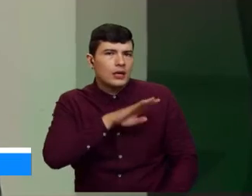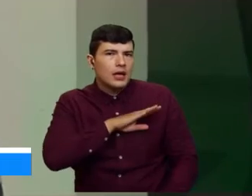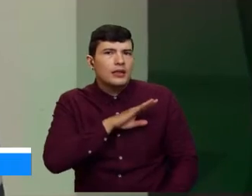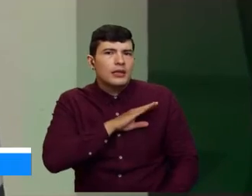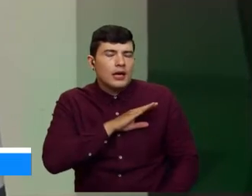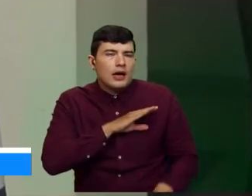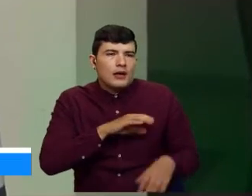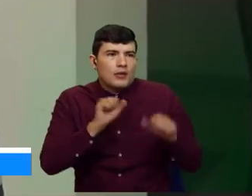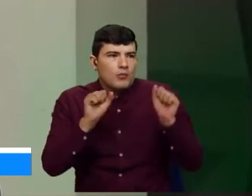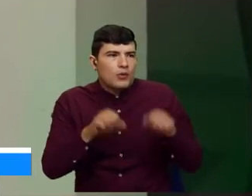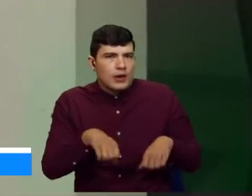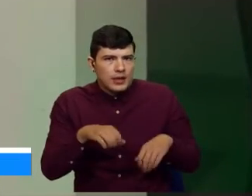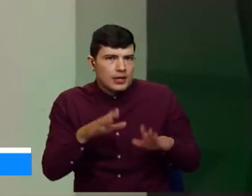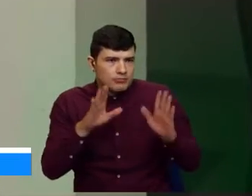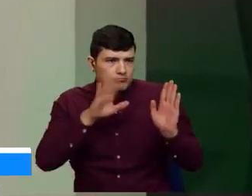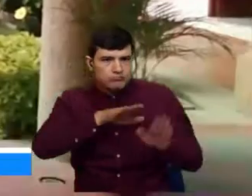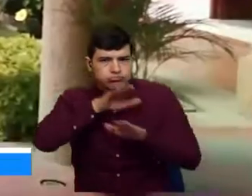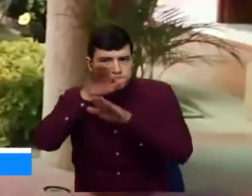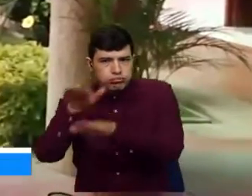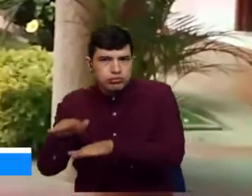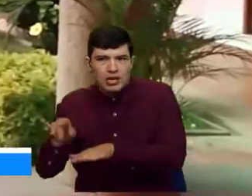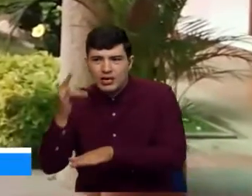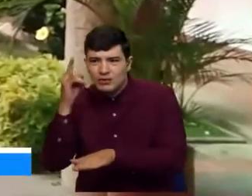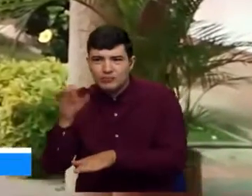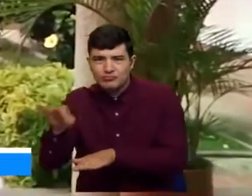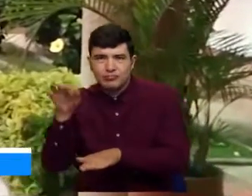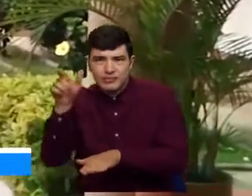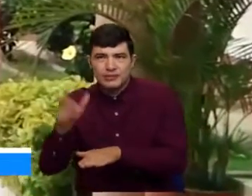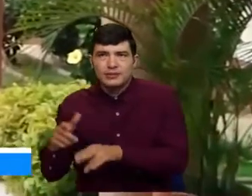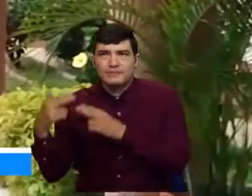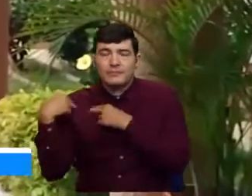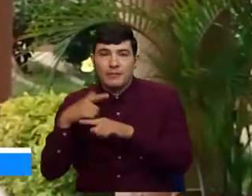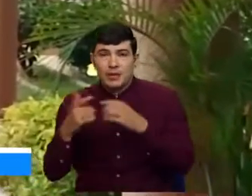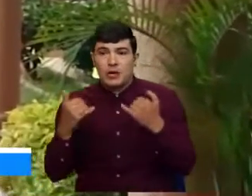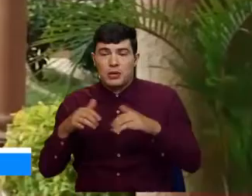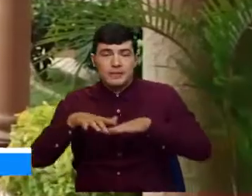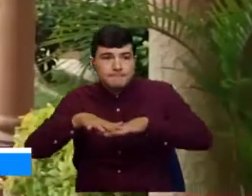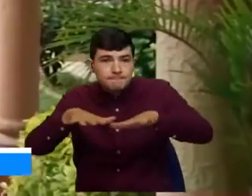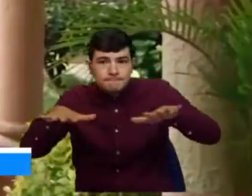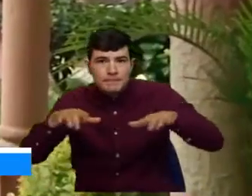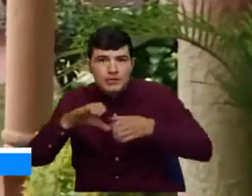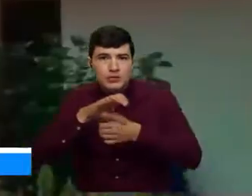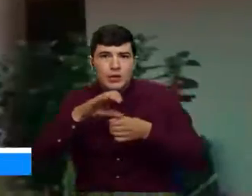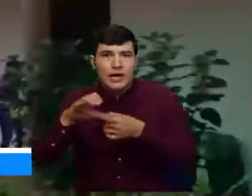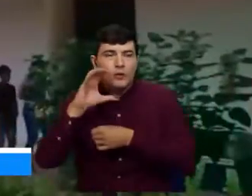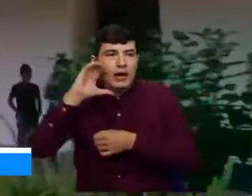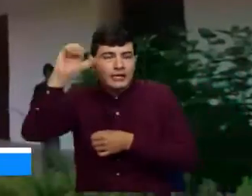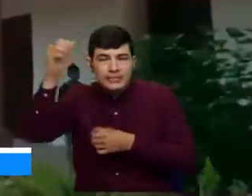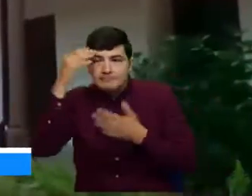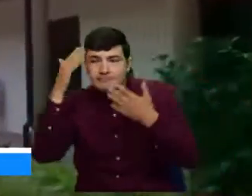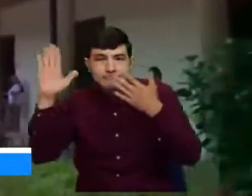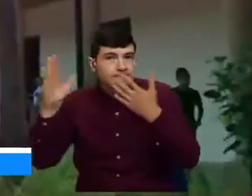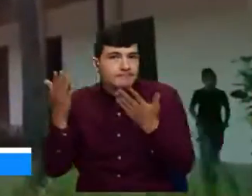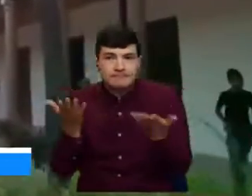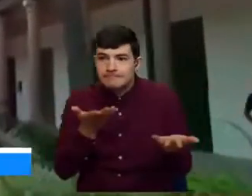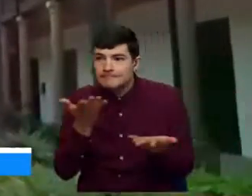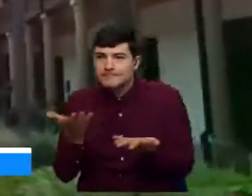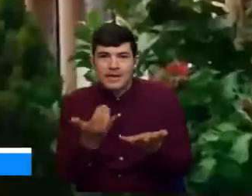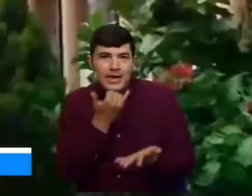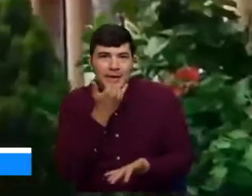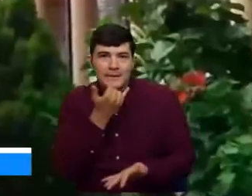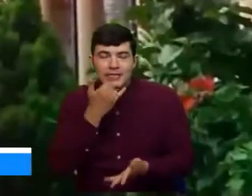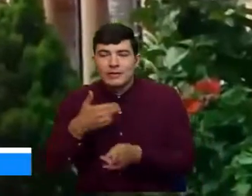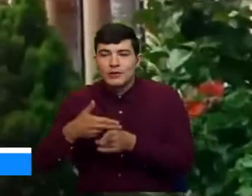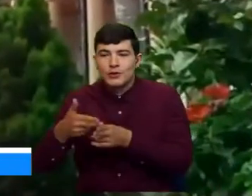servicio de alguna candidatura, esperamos que así no lo sea. En estos momentos reina un clima de incertidumbre en toda la ciudad que espera conocer los procedimientos